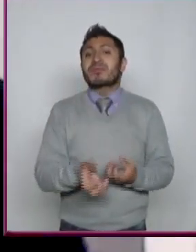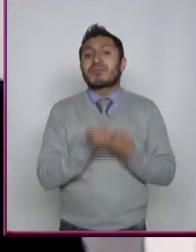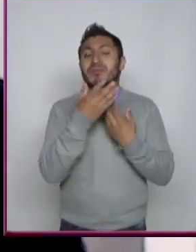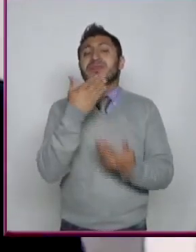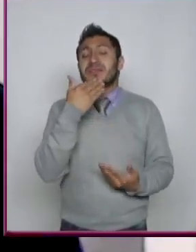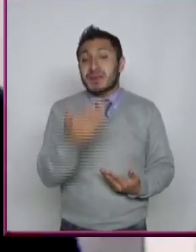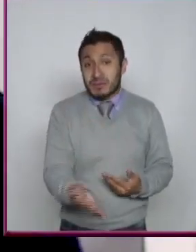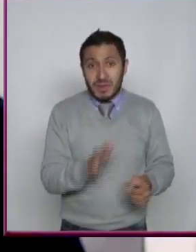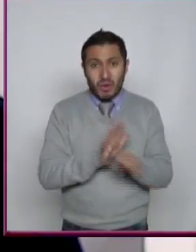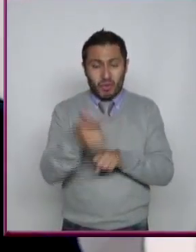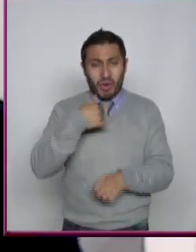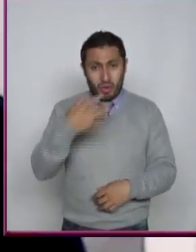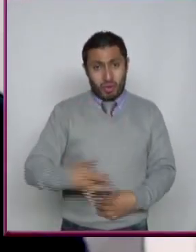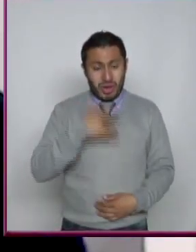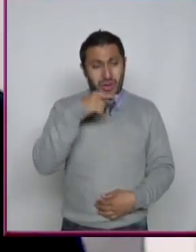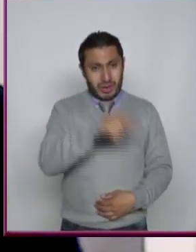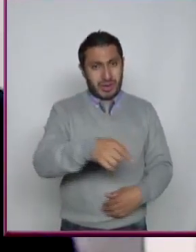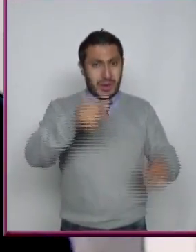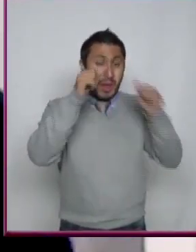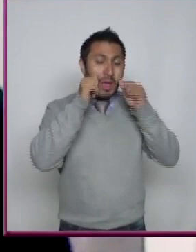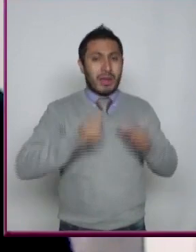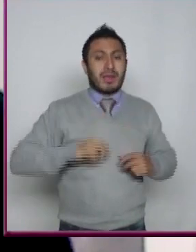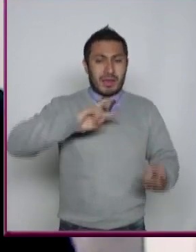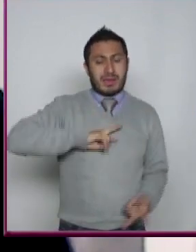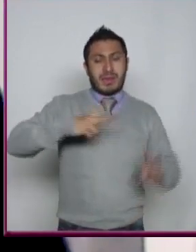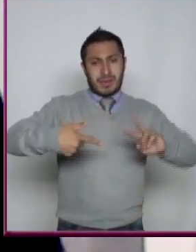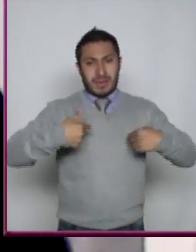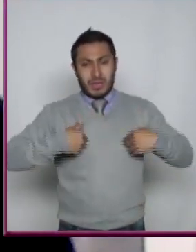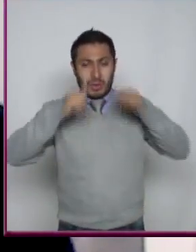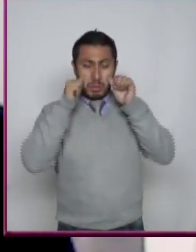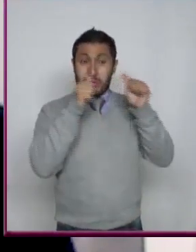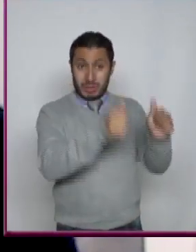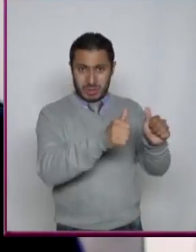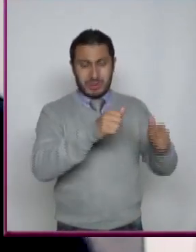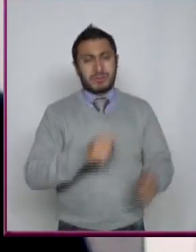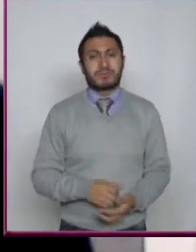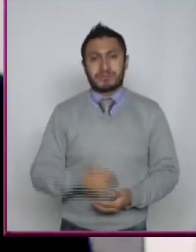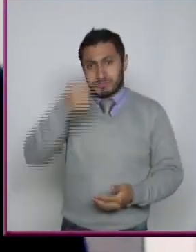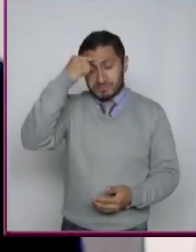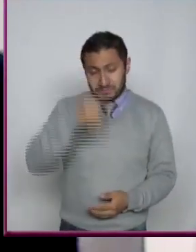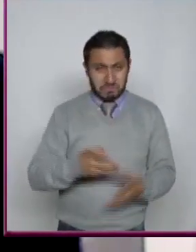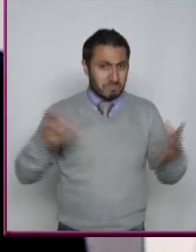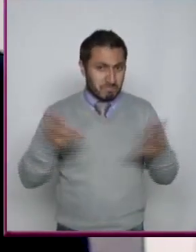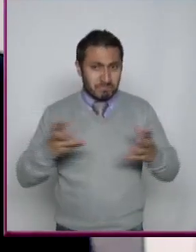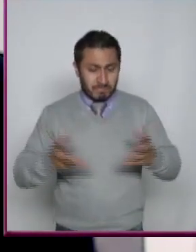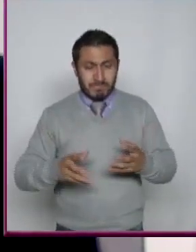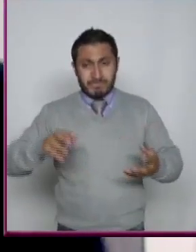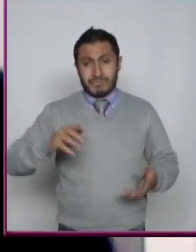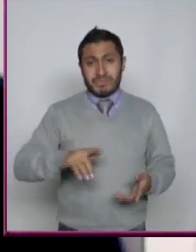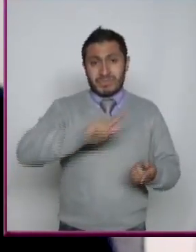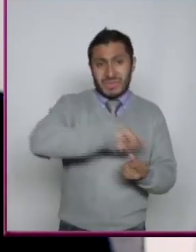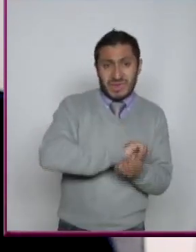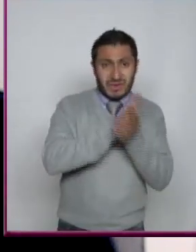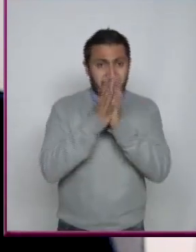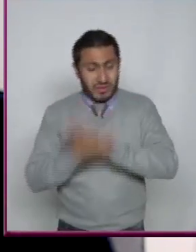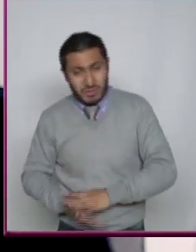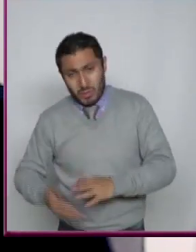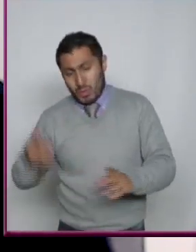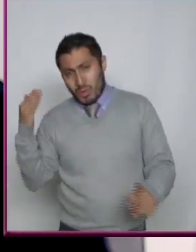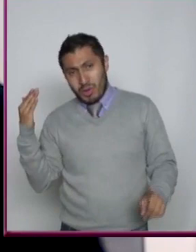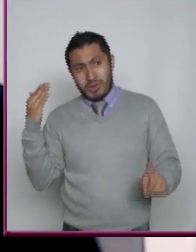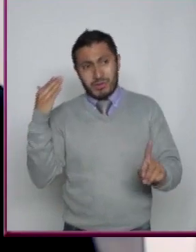y que la otra persona sea capaz de escuchar lo que le decimos y viceversa, para poder hacer este transformación,